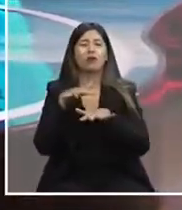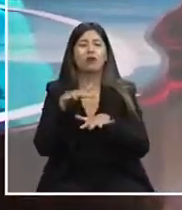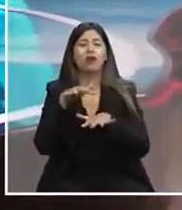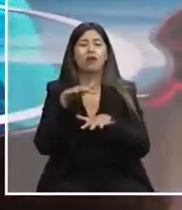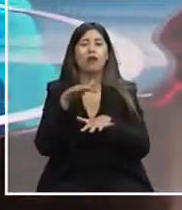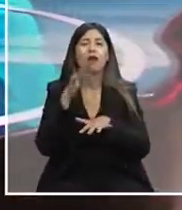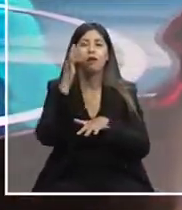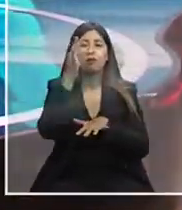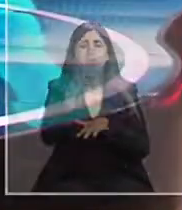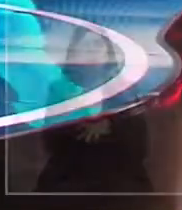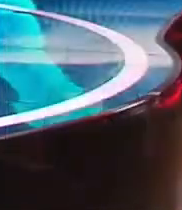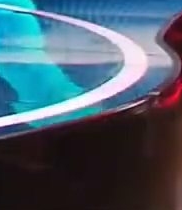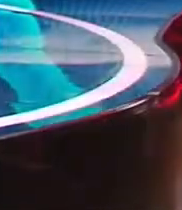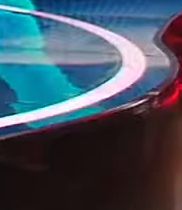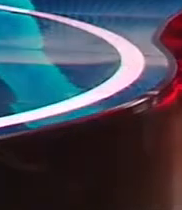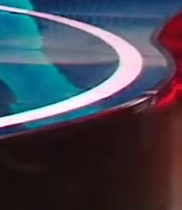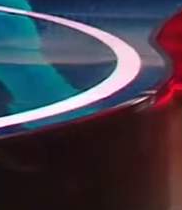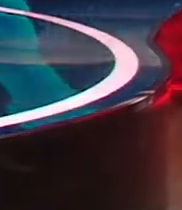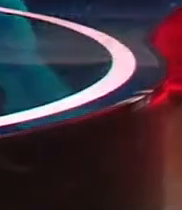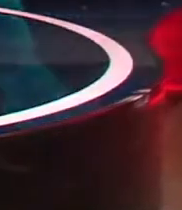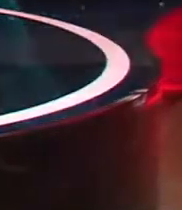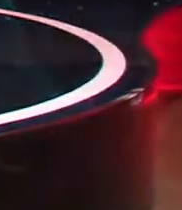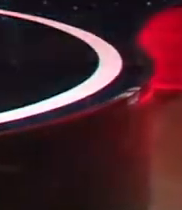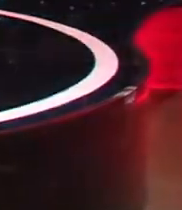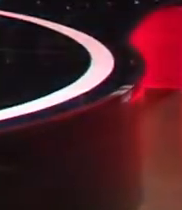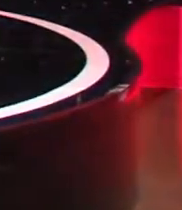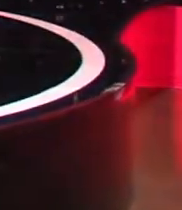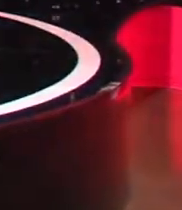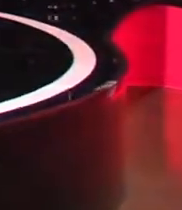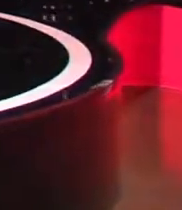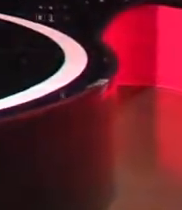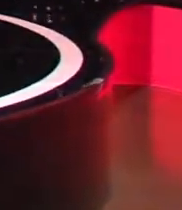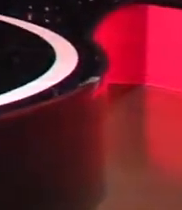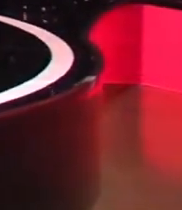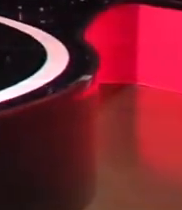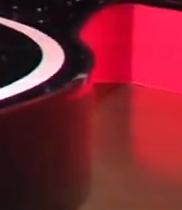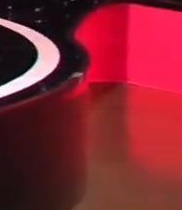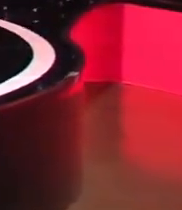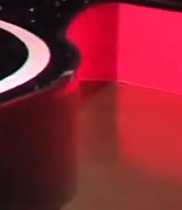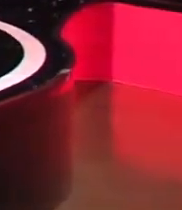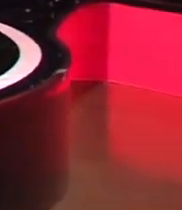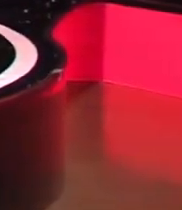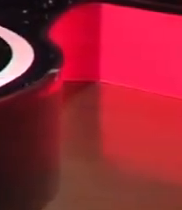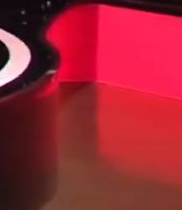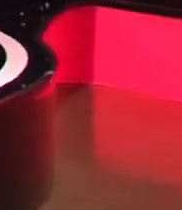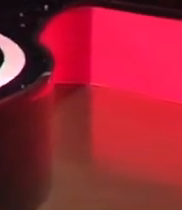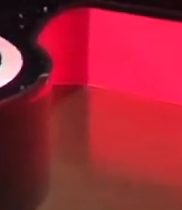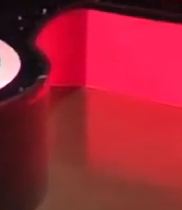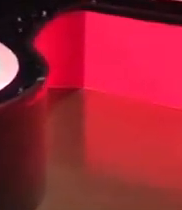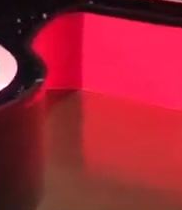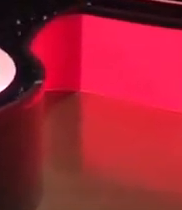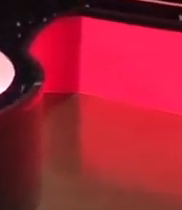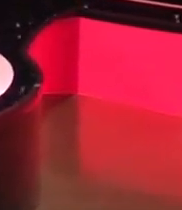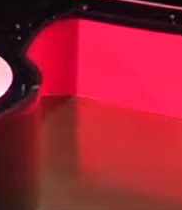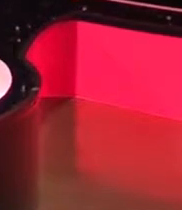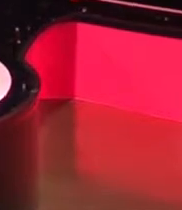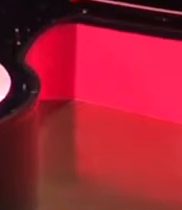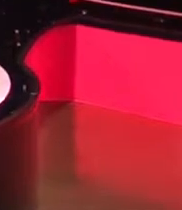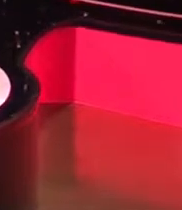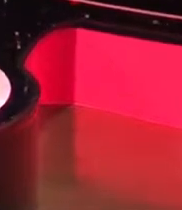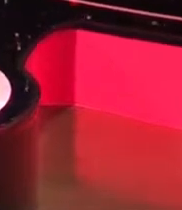2022, y a todas las personas que se conectan desde Chile y en cualquier parte del mundo a través de nuestras redes sociales. Pueden